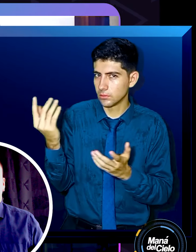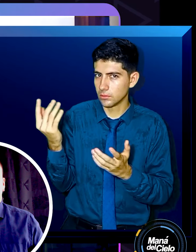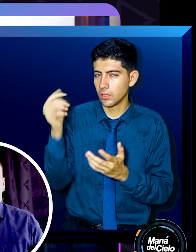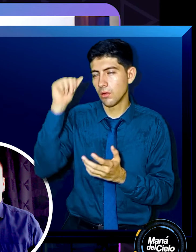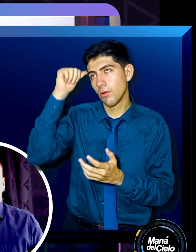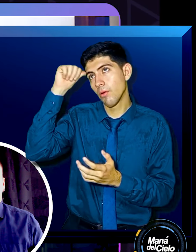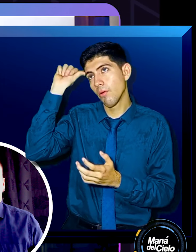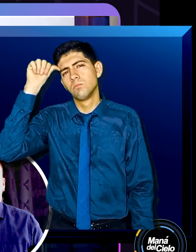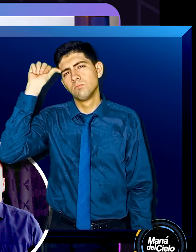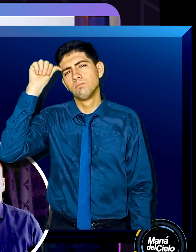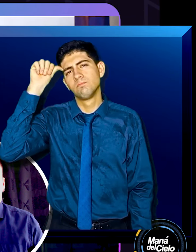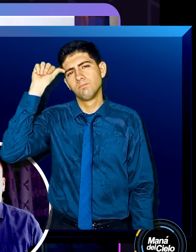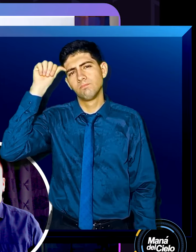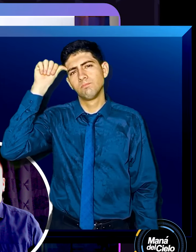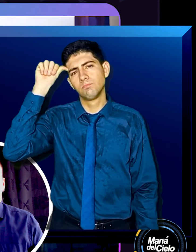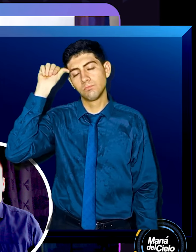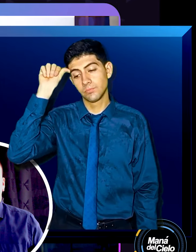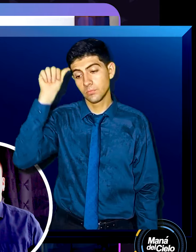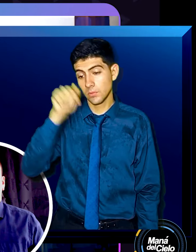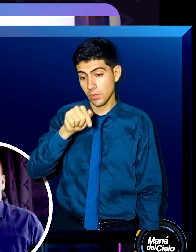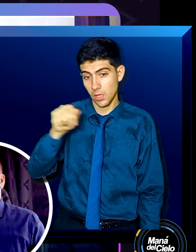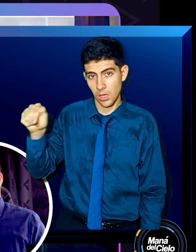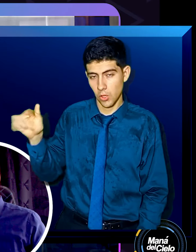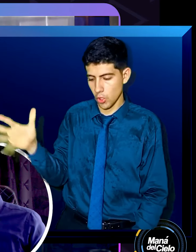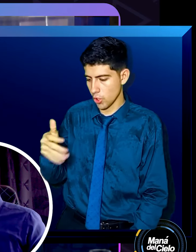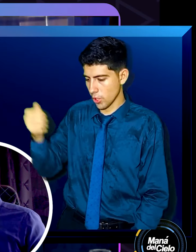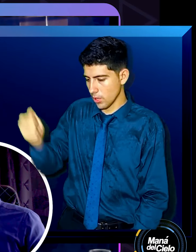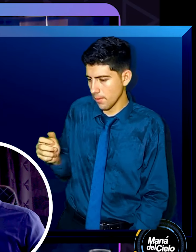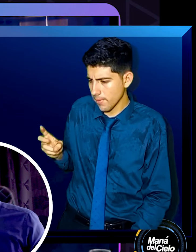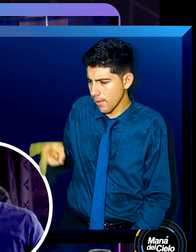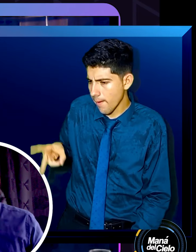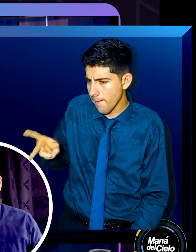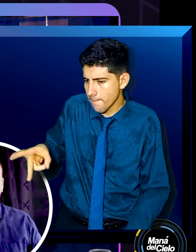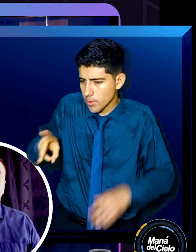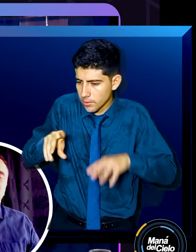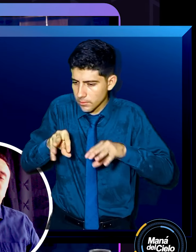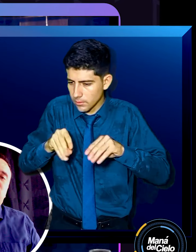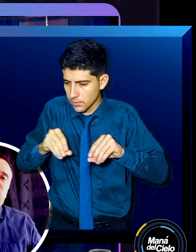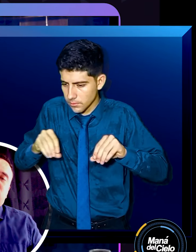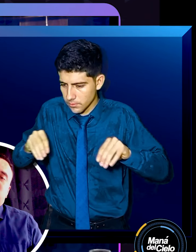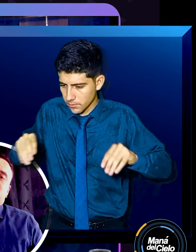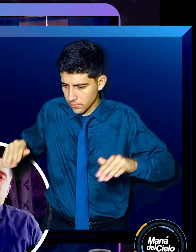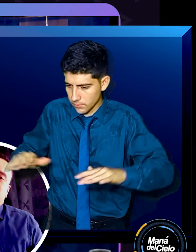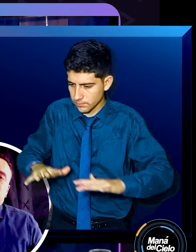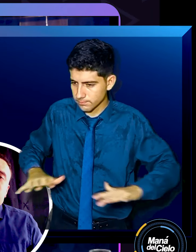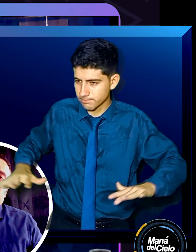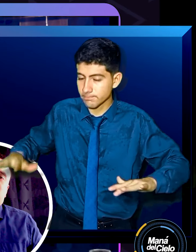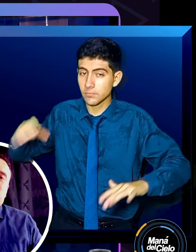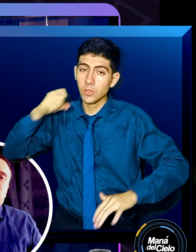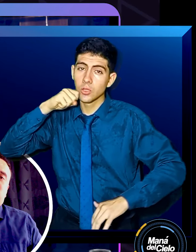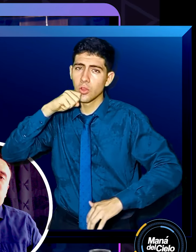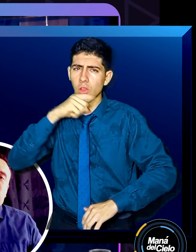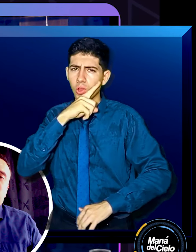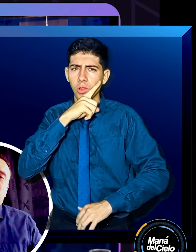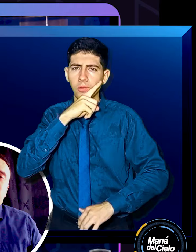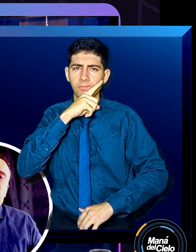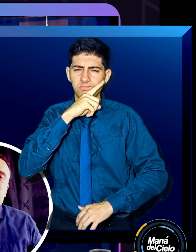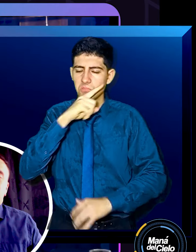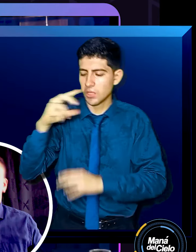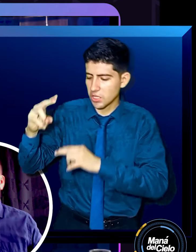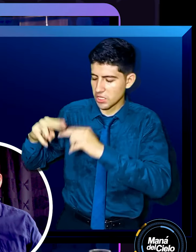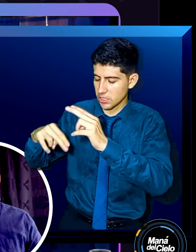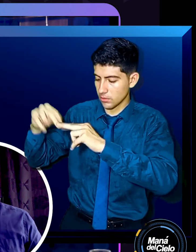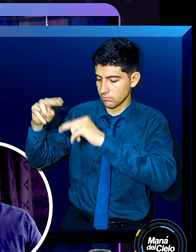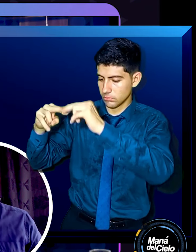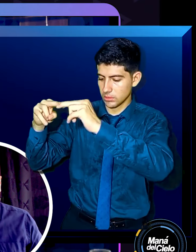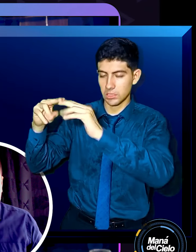era un recordatorio de que ellos habían sido nómadas en el desierto. Entonces hacían